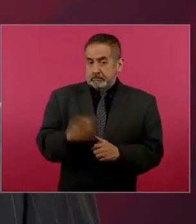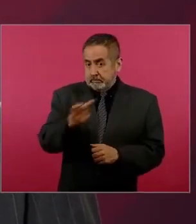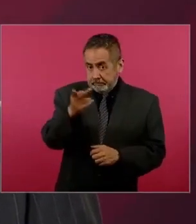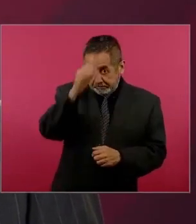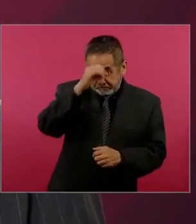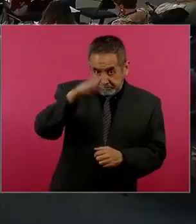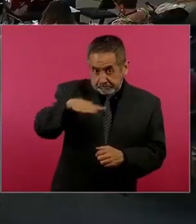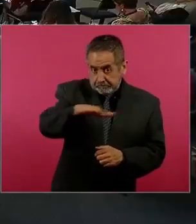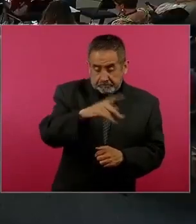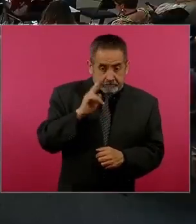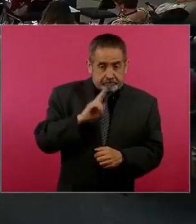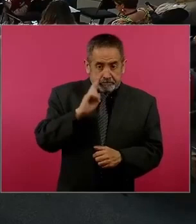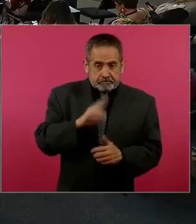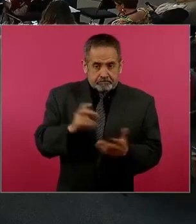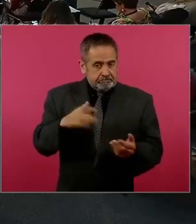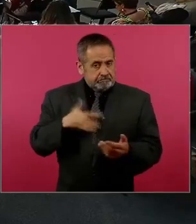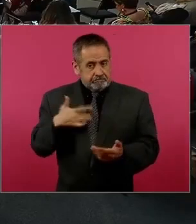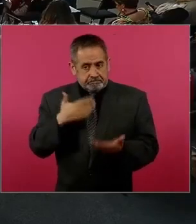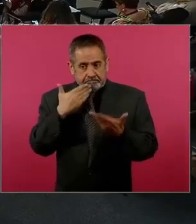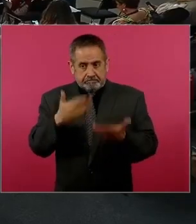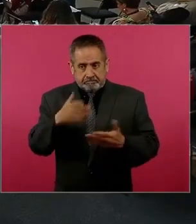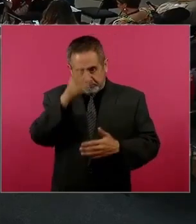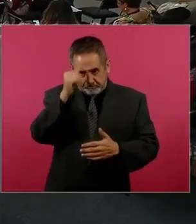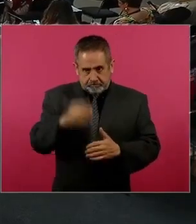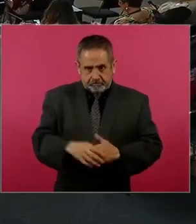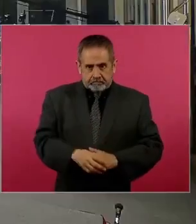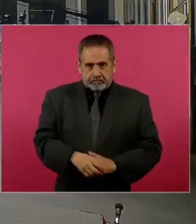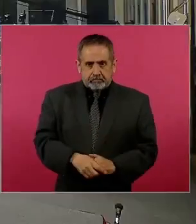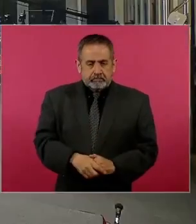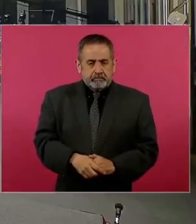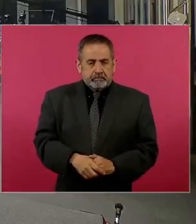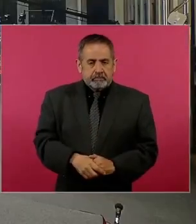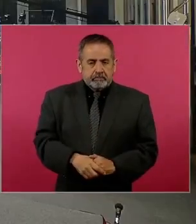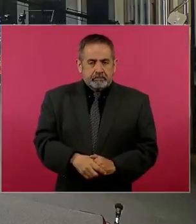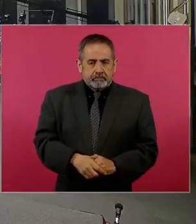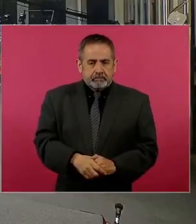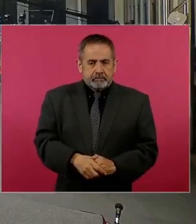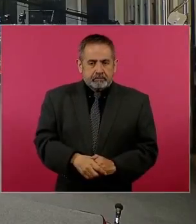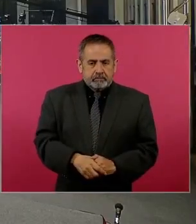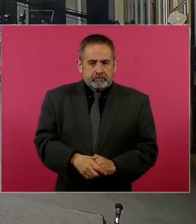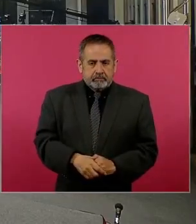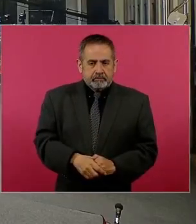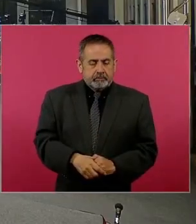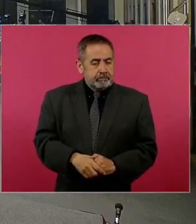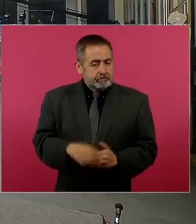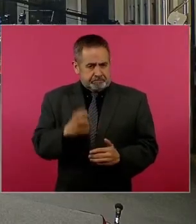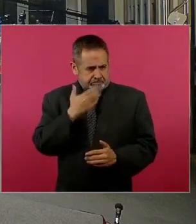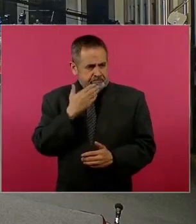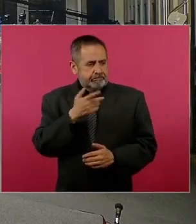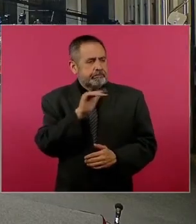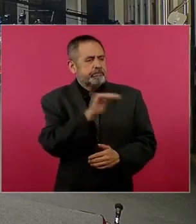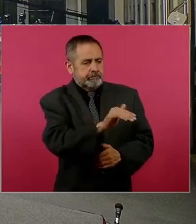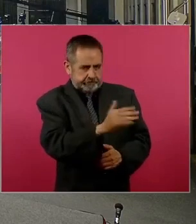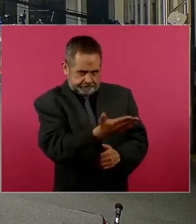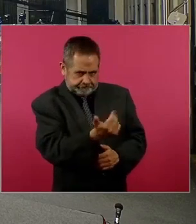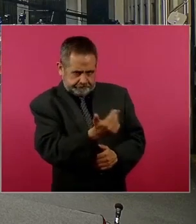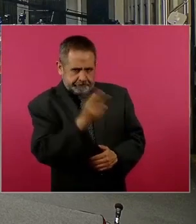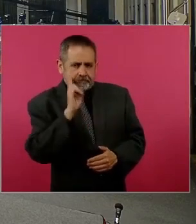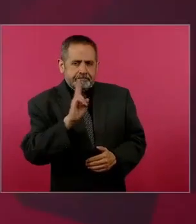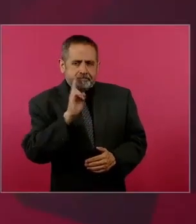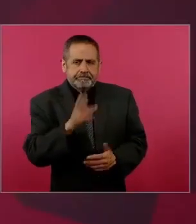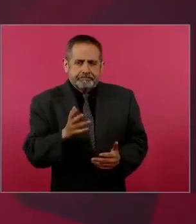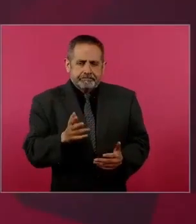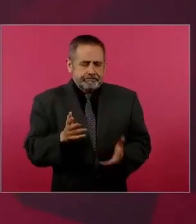su empresa Pues bueno incluso mencionó no solo durante esos años sino también en la actual administración Ha logrado